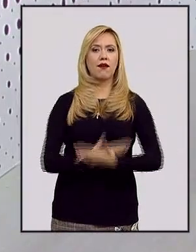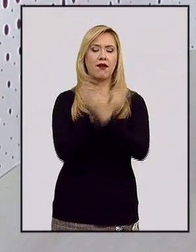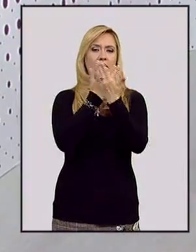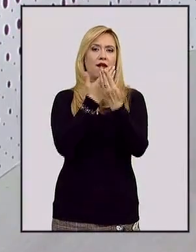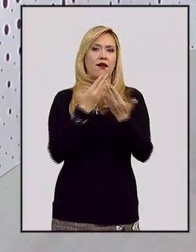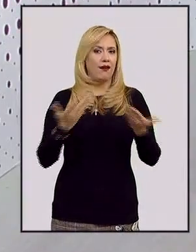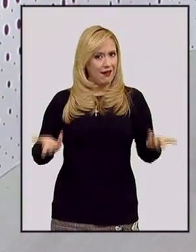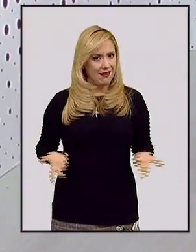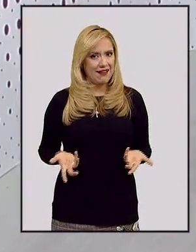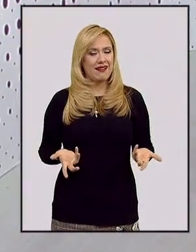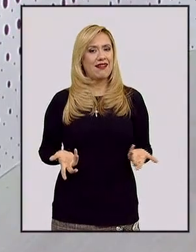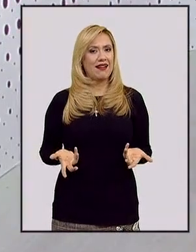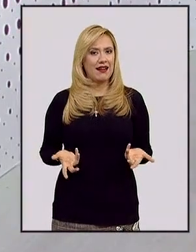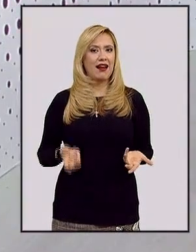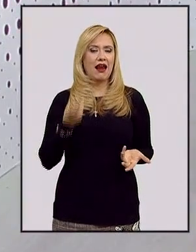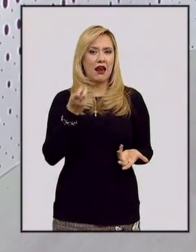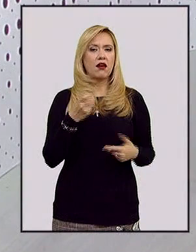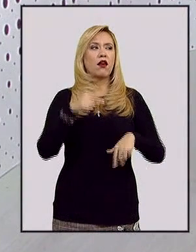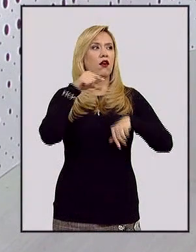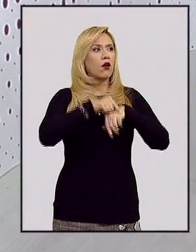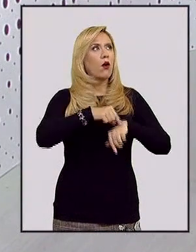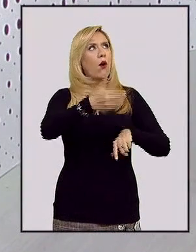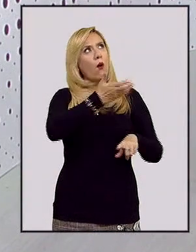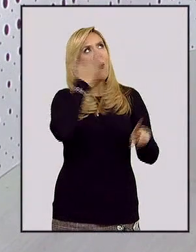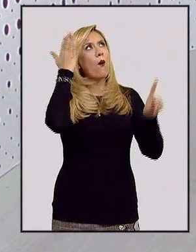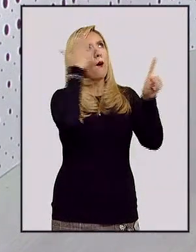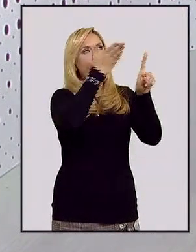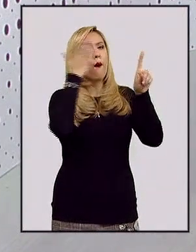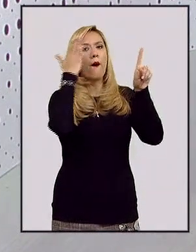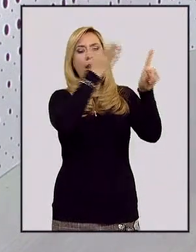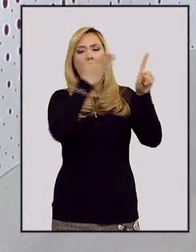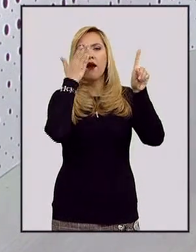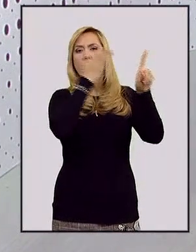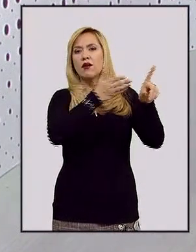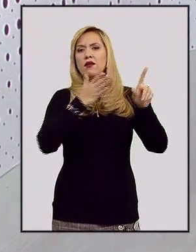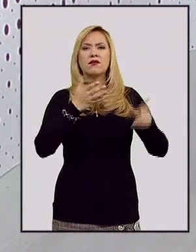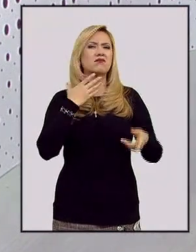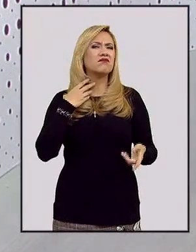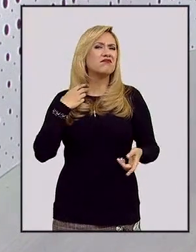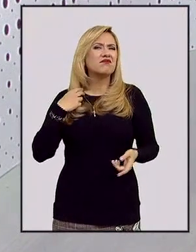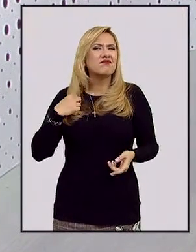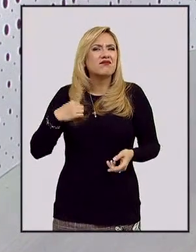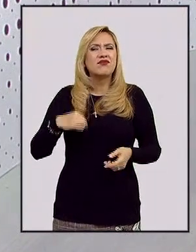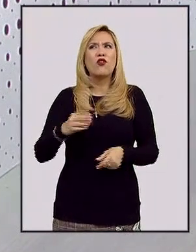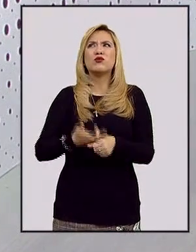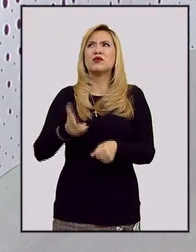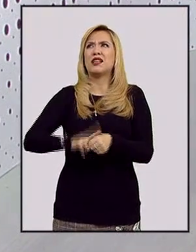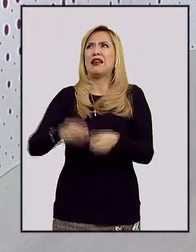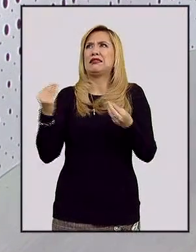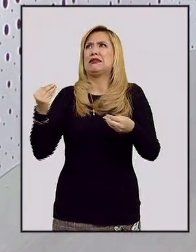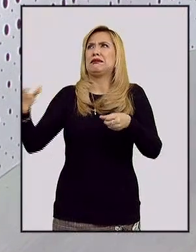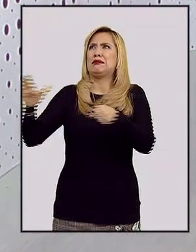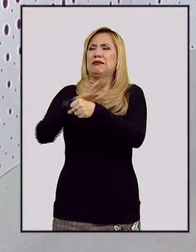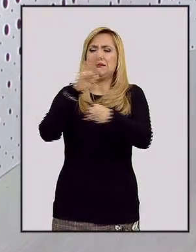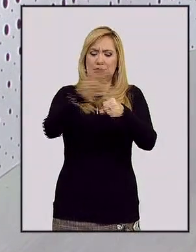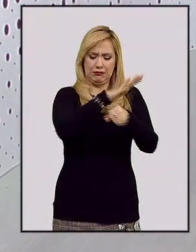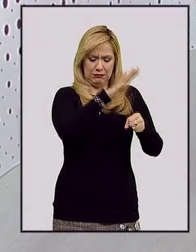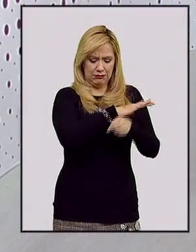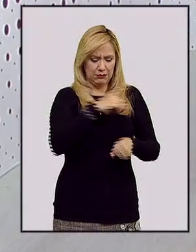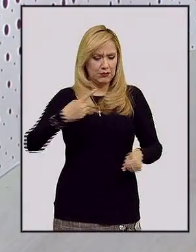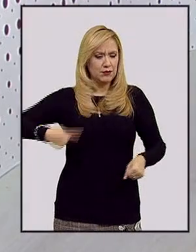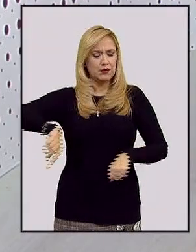digamos, desde esta perspectiva médica, en donde pues además lo que decías hace un momento, ¿no? La saturación de los hospitales lleva a que los